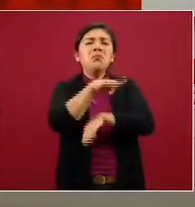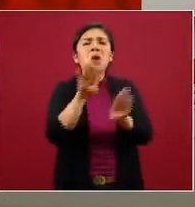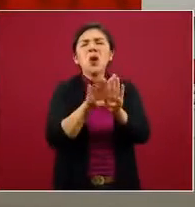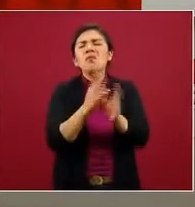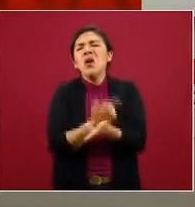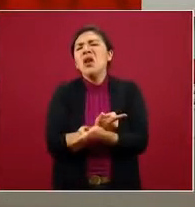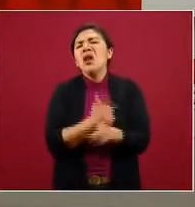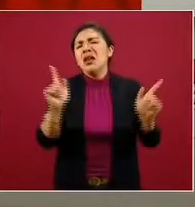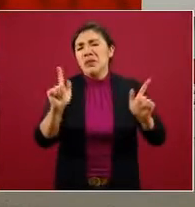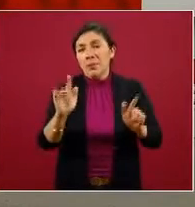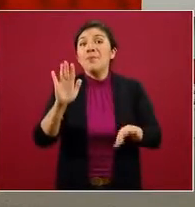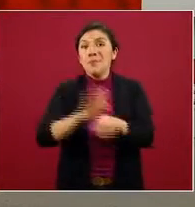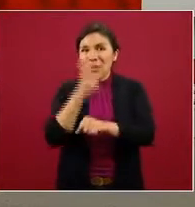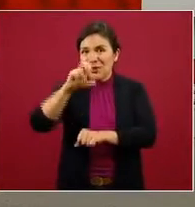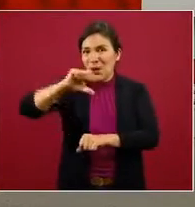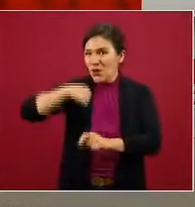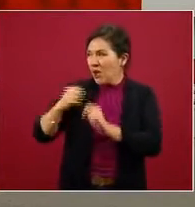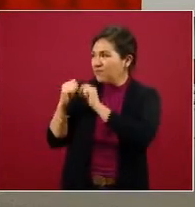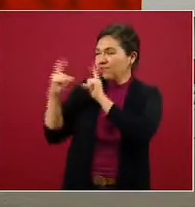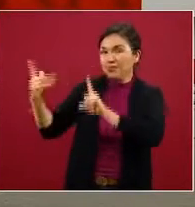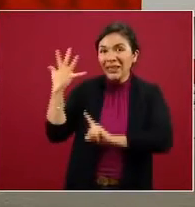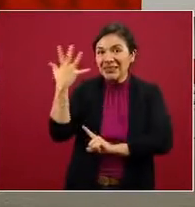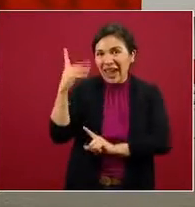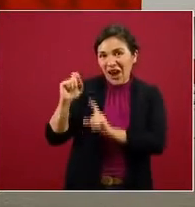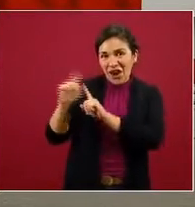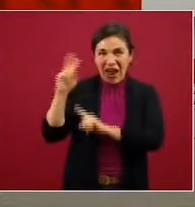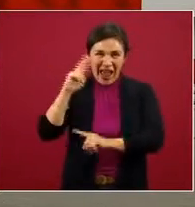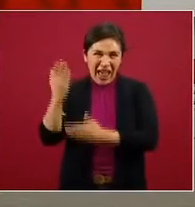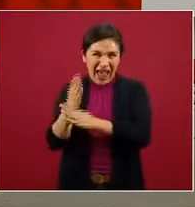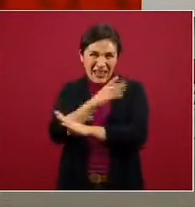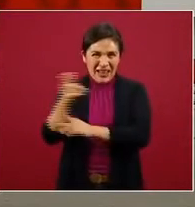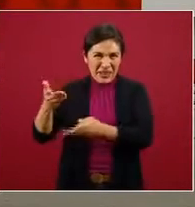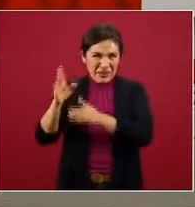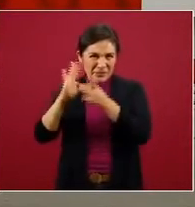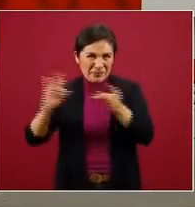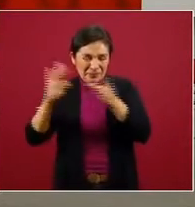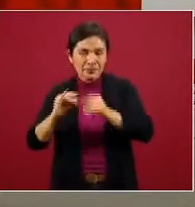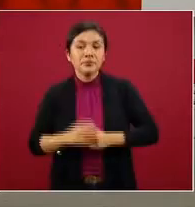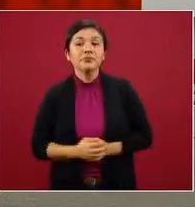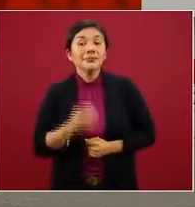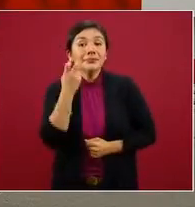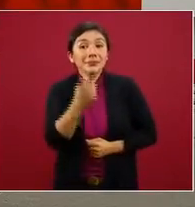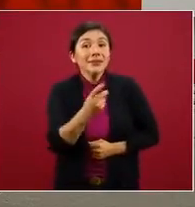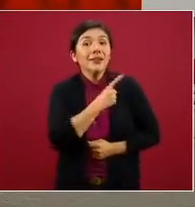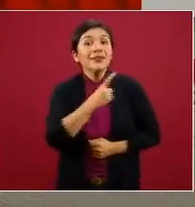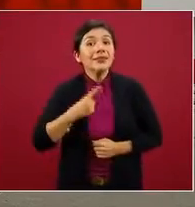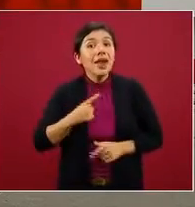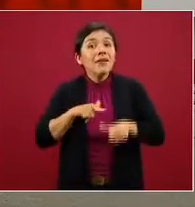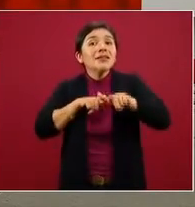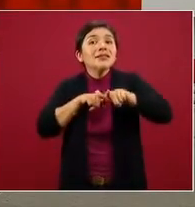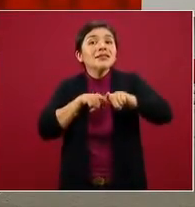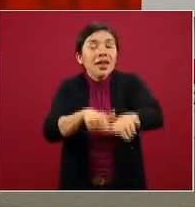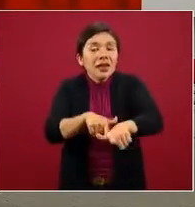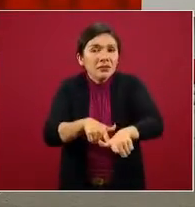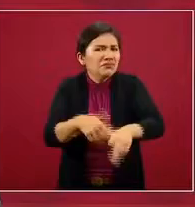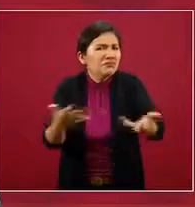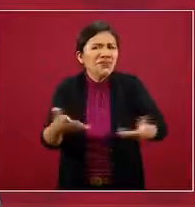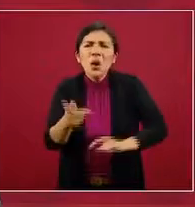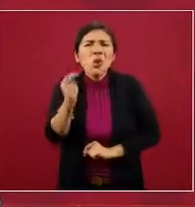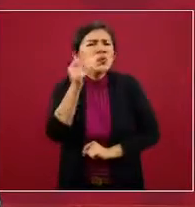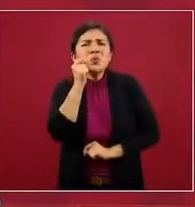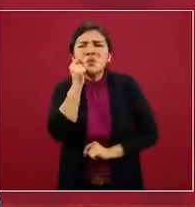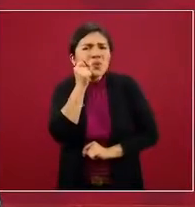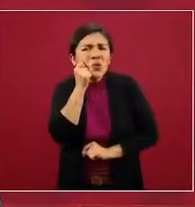doctor Cortés, por eso hoy trajimos estas 5 diapositivas que él presentó, esto debe seguir, independientemente de que